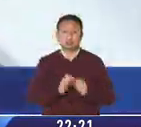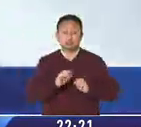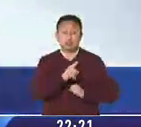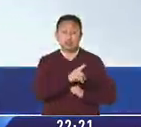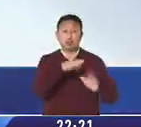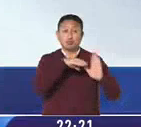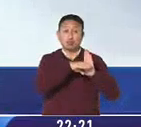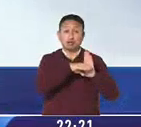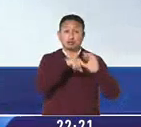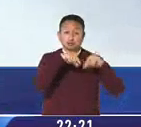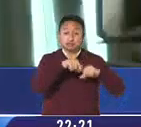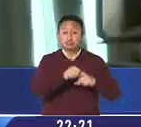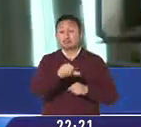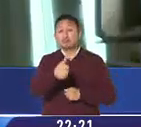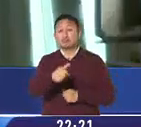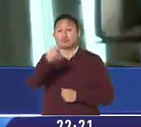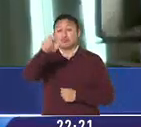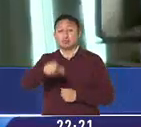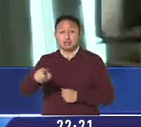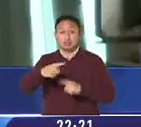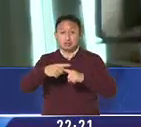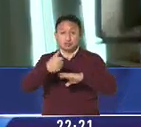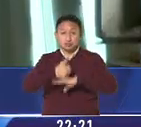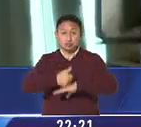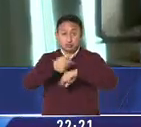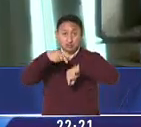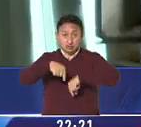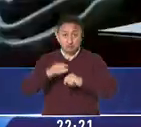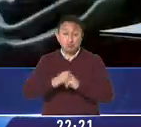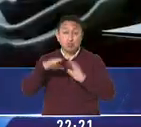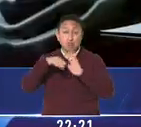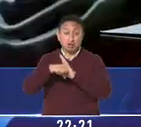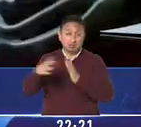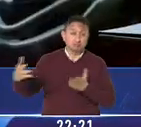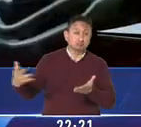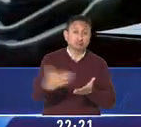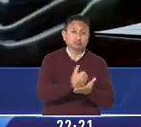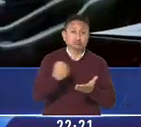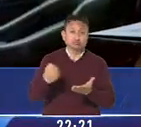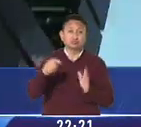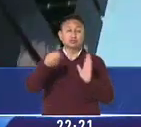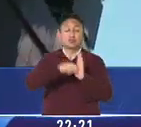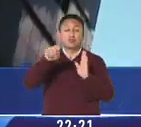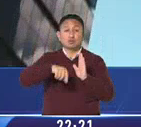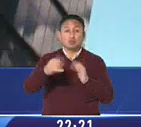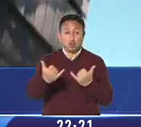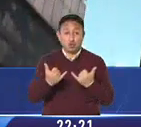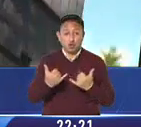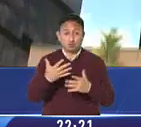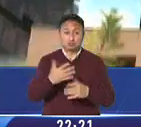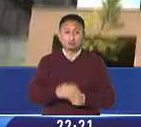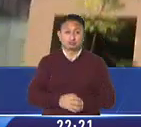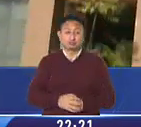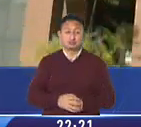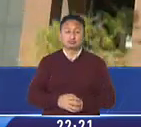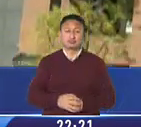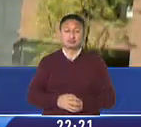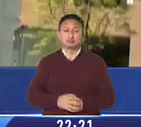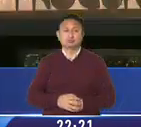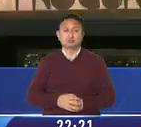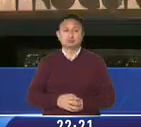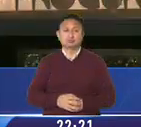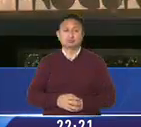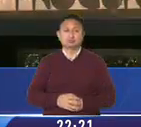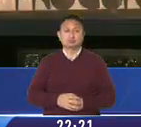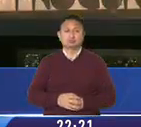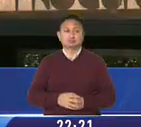cuentas bancarias más las de otros altos exfuncionarios, también condenados, las que la Procuraduría General del Estado pidió sean embargadas.